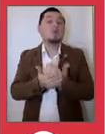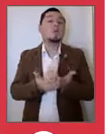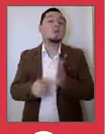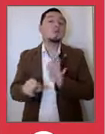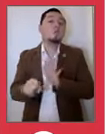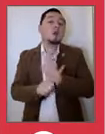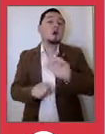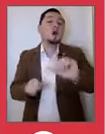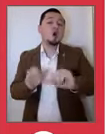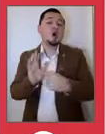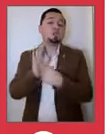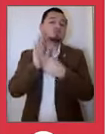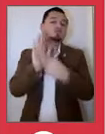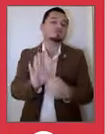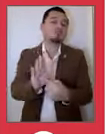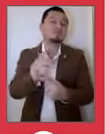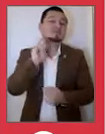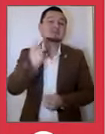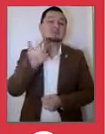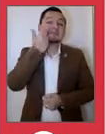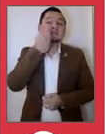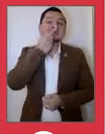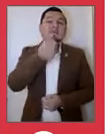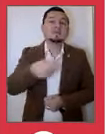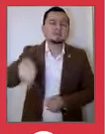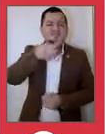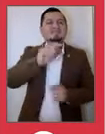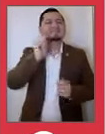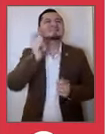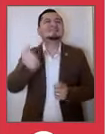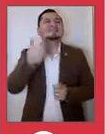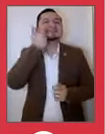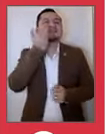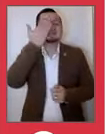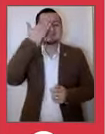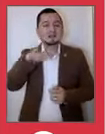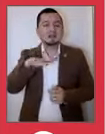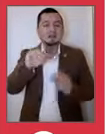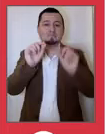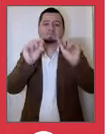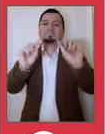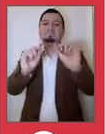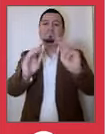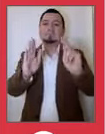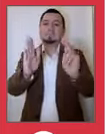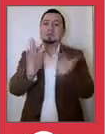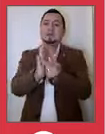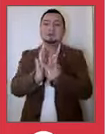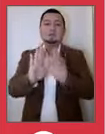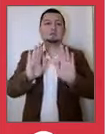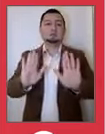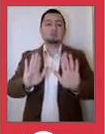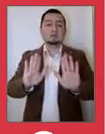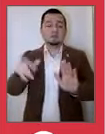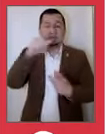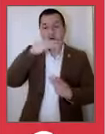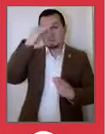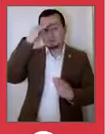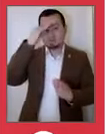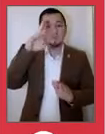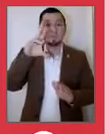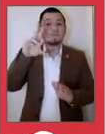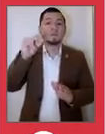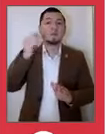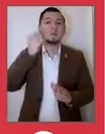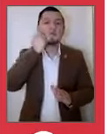es la realidad de hoy y esto es muy importante explicarlo y hacer una pausa en el camino no me importa